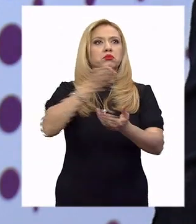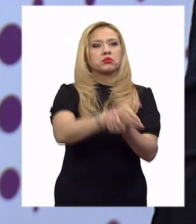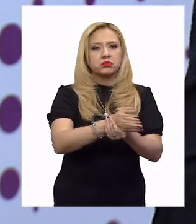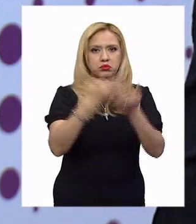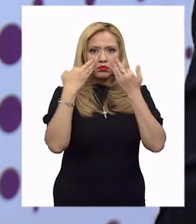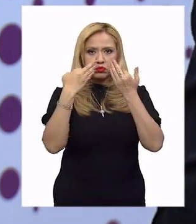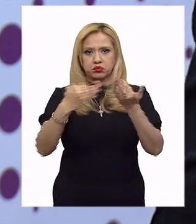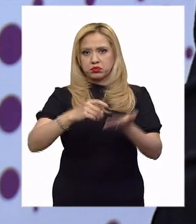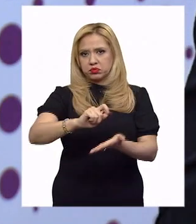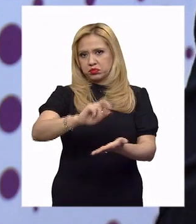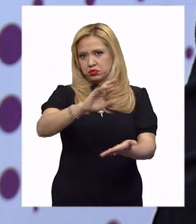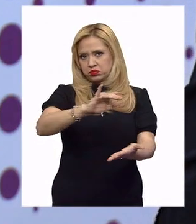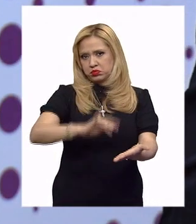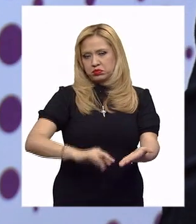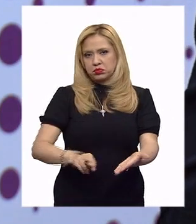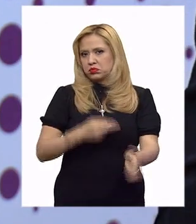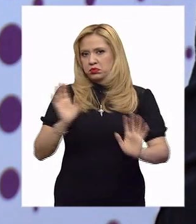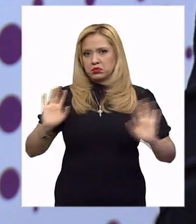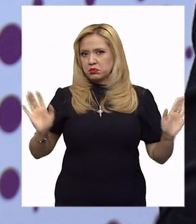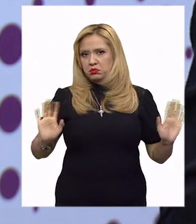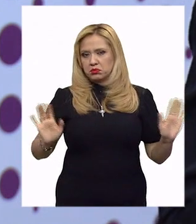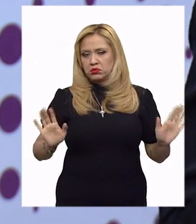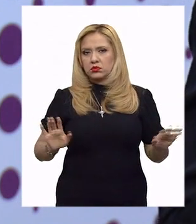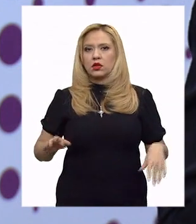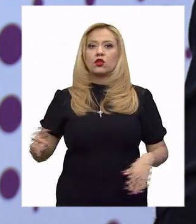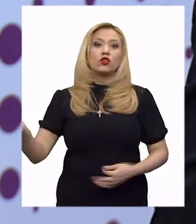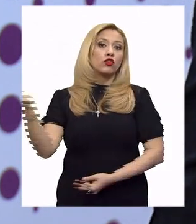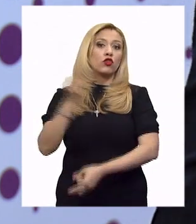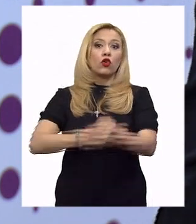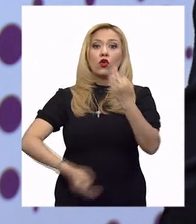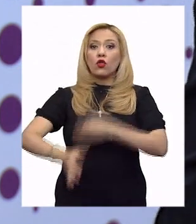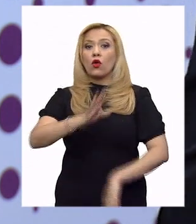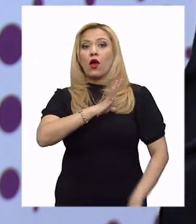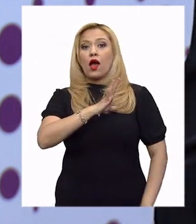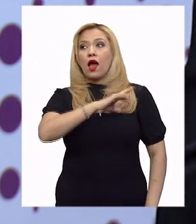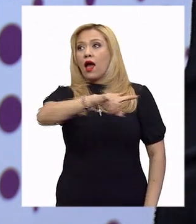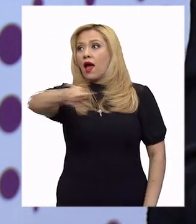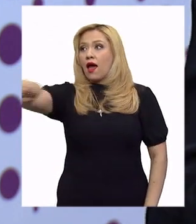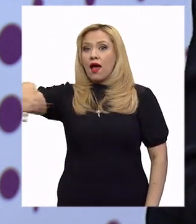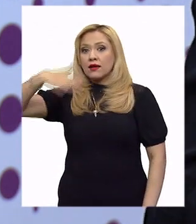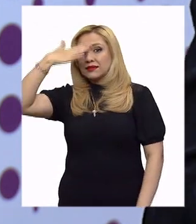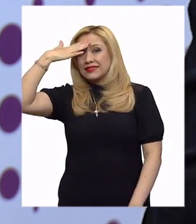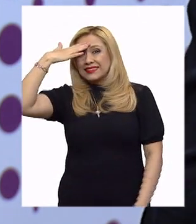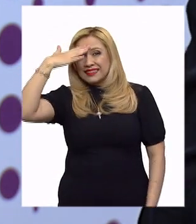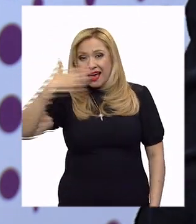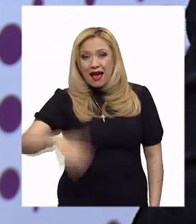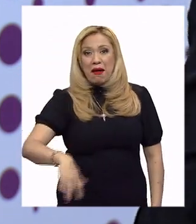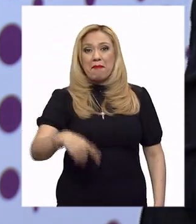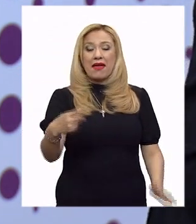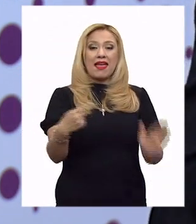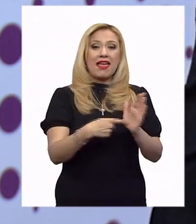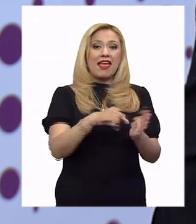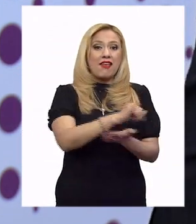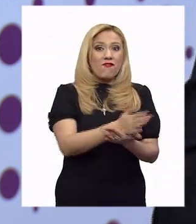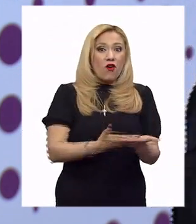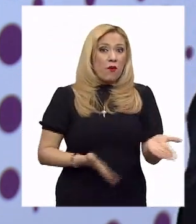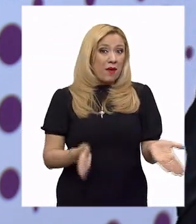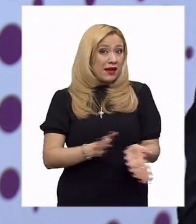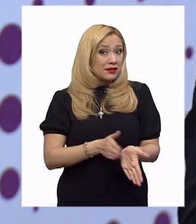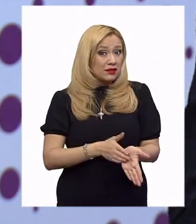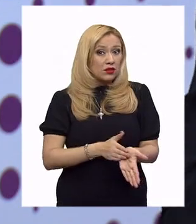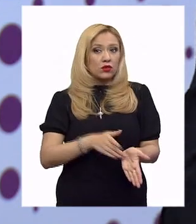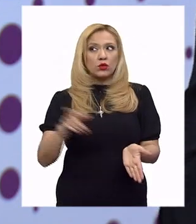cabo. Todas y todos que tienen información de interés público o cualquier otro tipo de información que crean